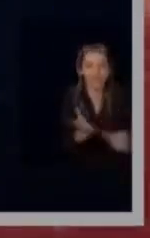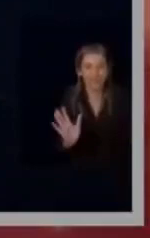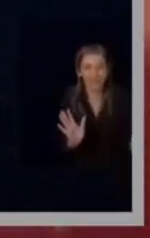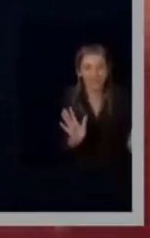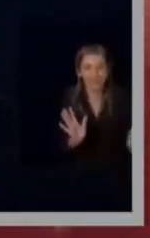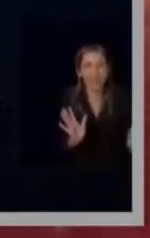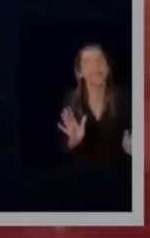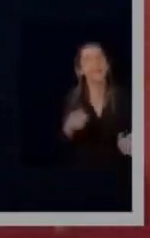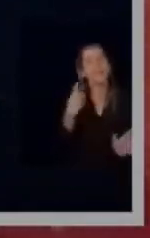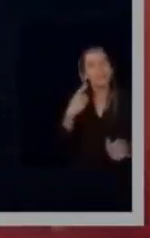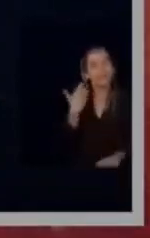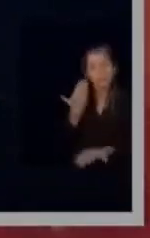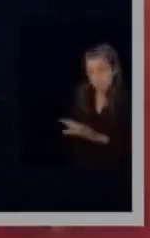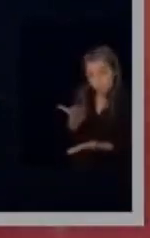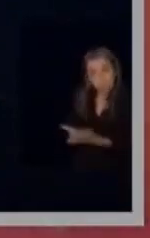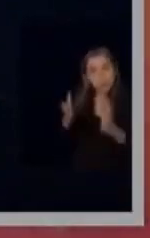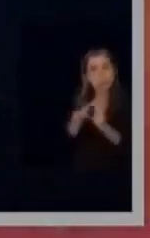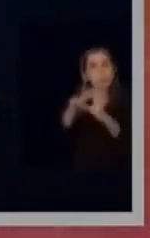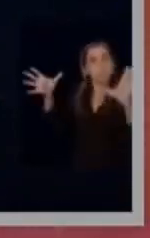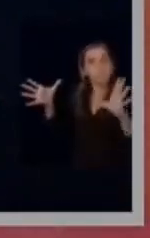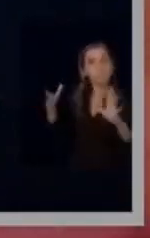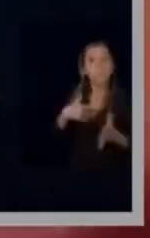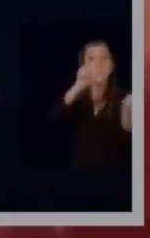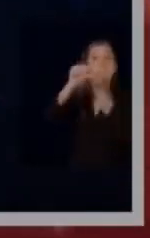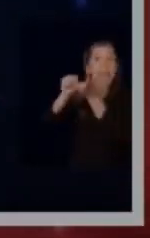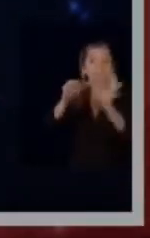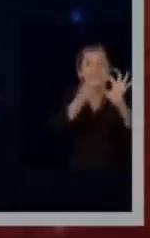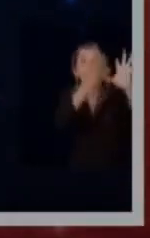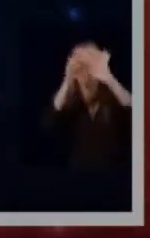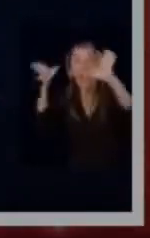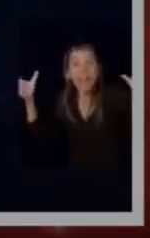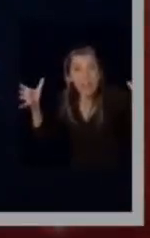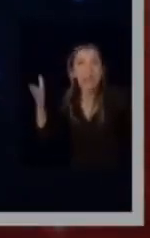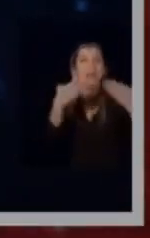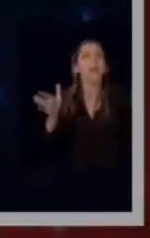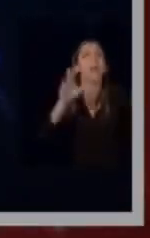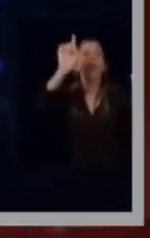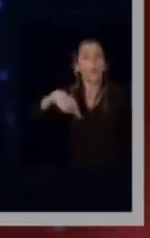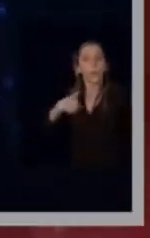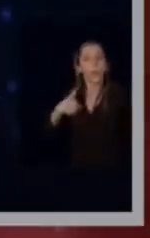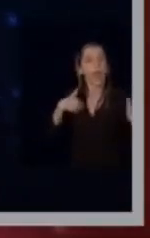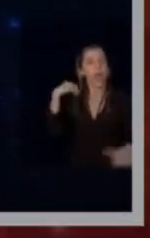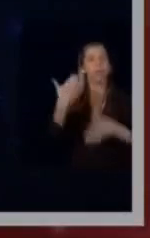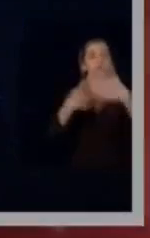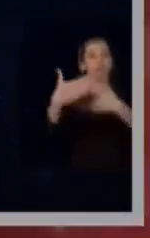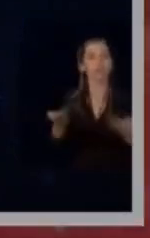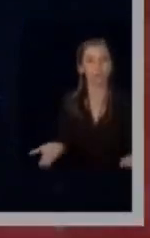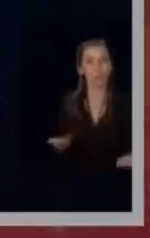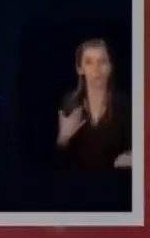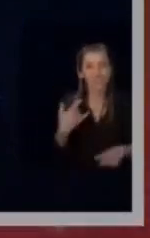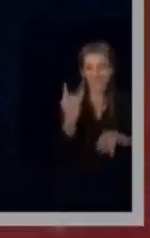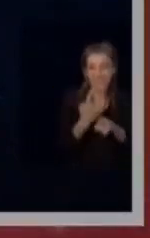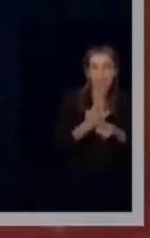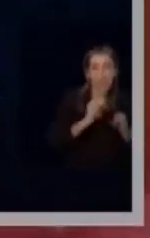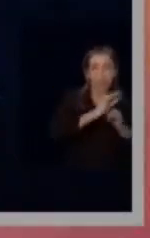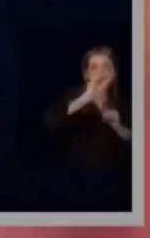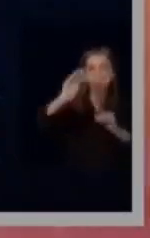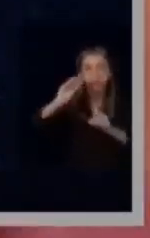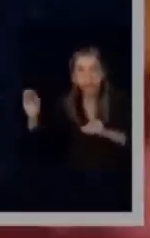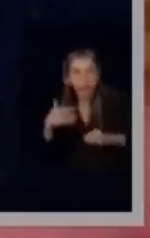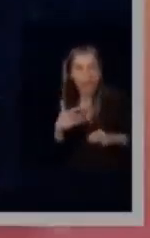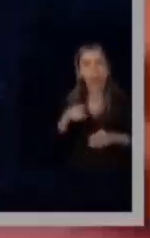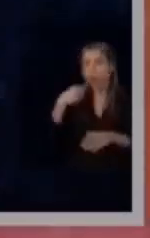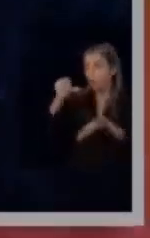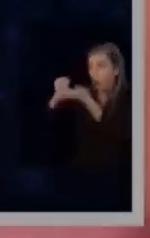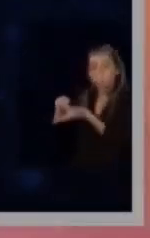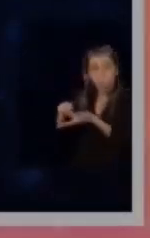hacía 2 semanas a... Carlson Tucker le había dicho que el Papa nuevamente era un enviado del maligno y que